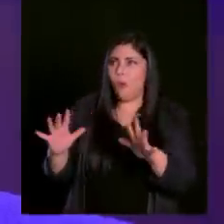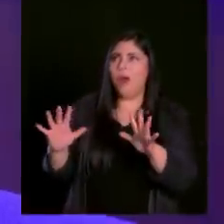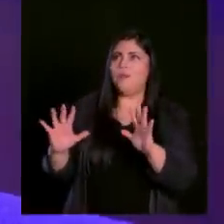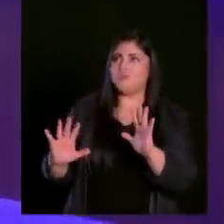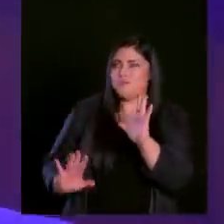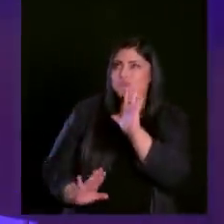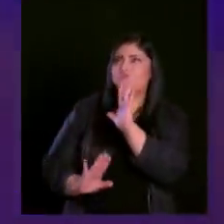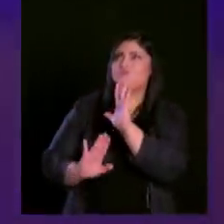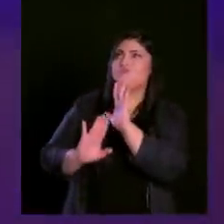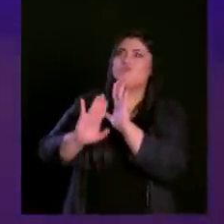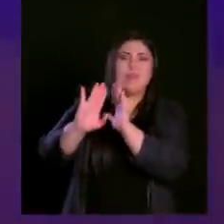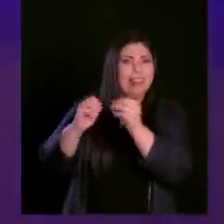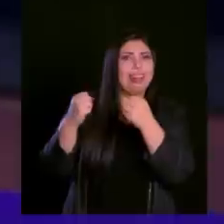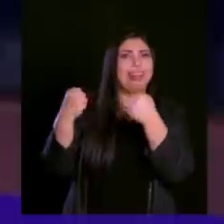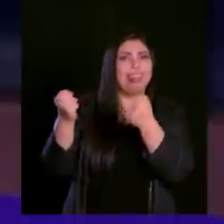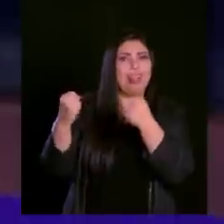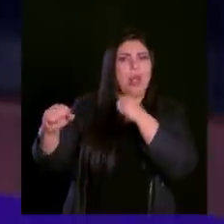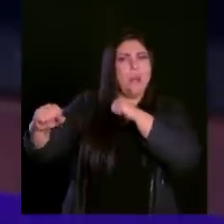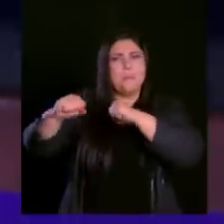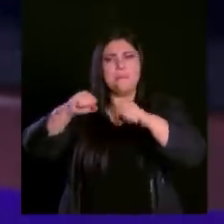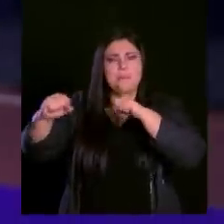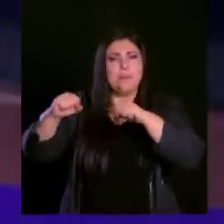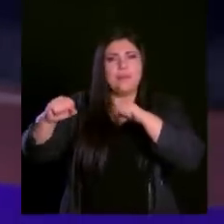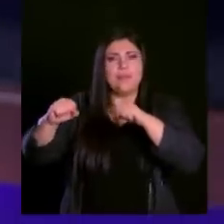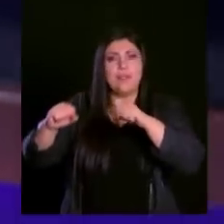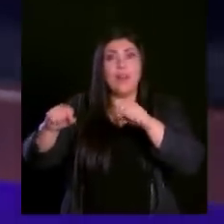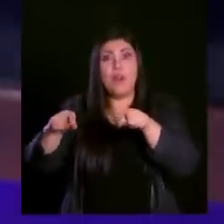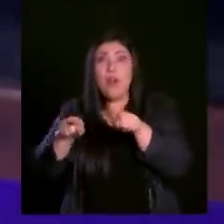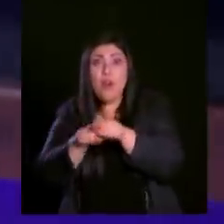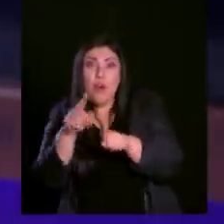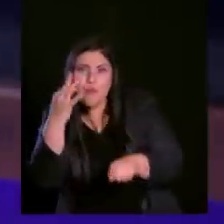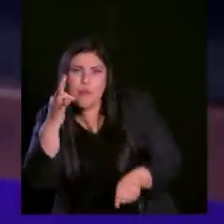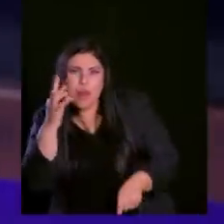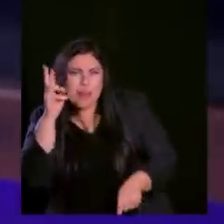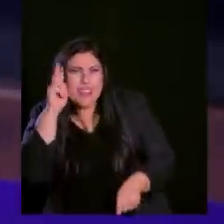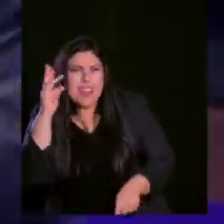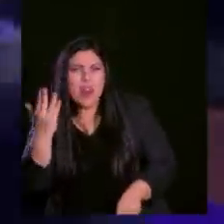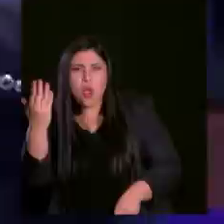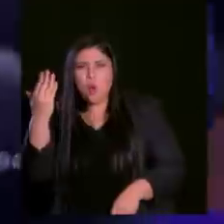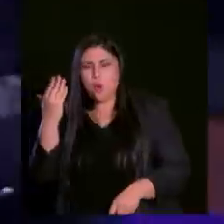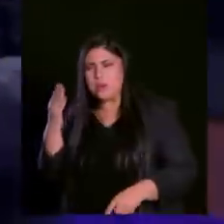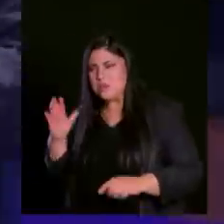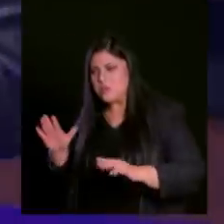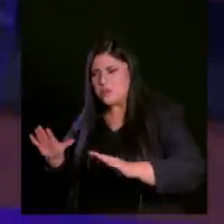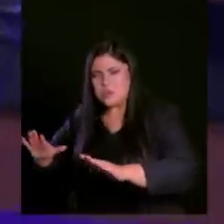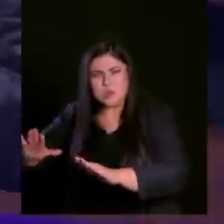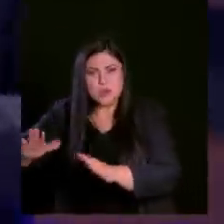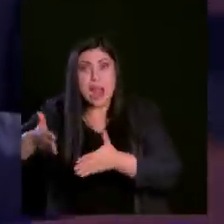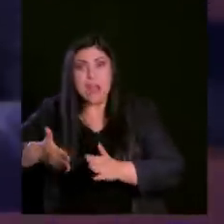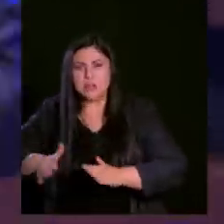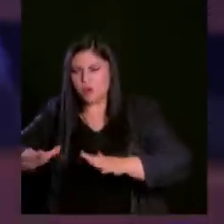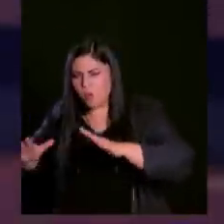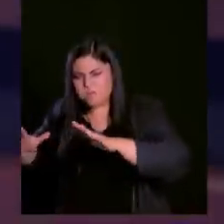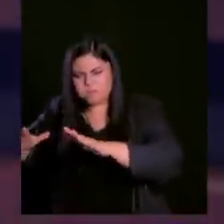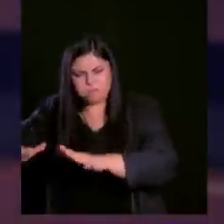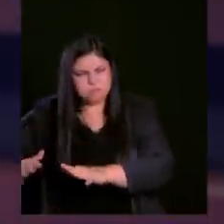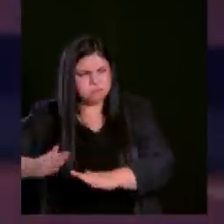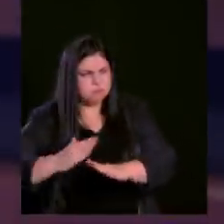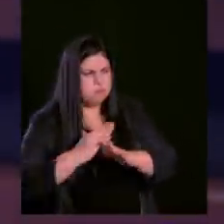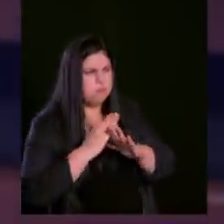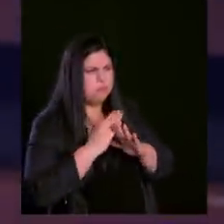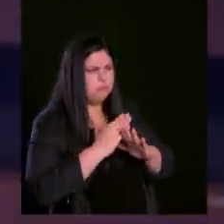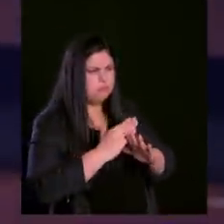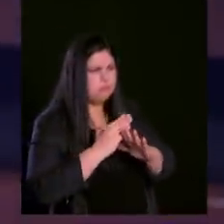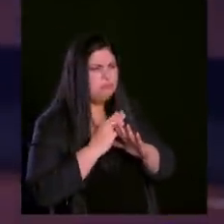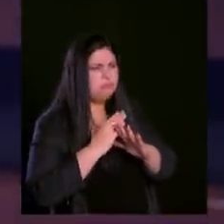esta mujer que le hablo que se abalanzó sobre su hijo y empezó a reprender creyó en algo y dio fruto por eso todavía